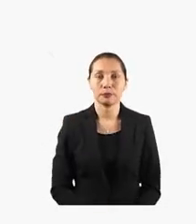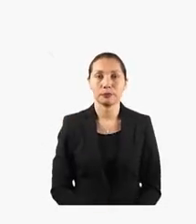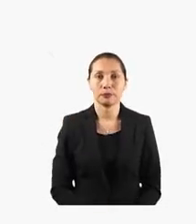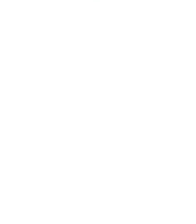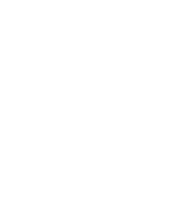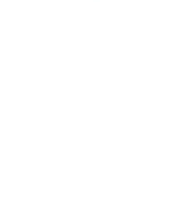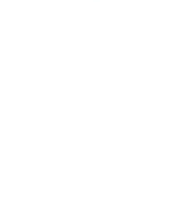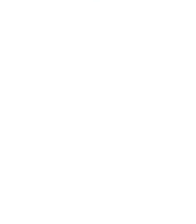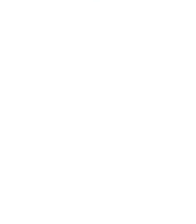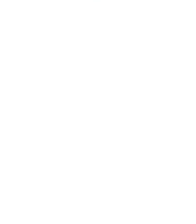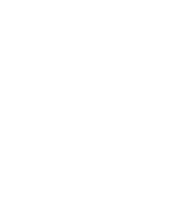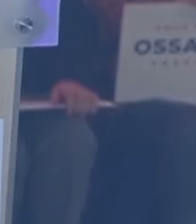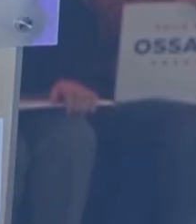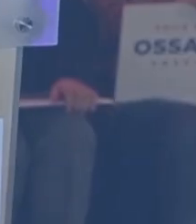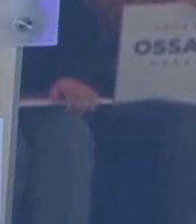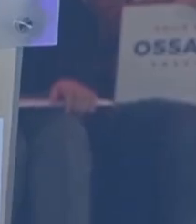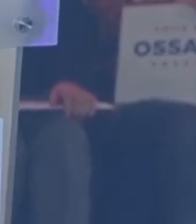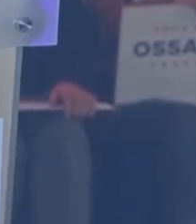A2.